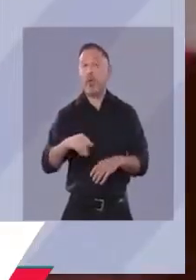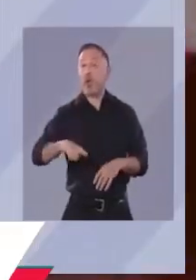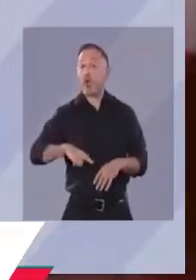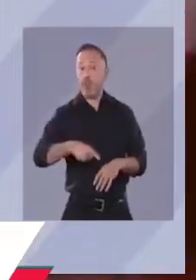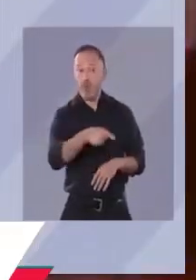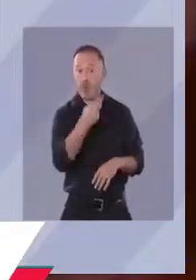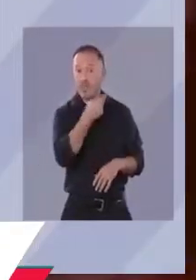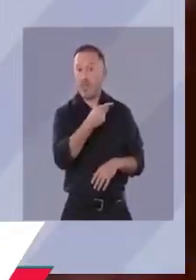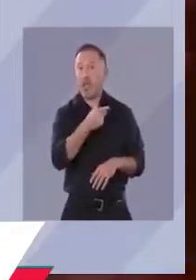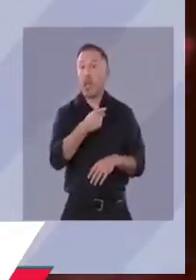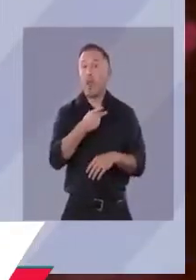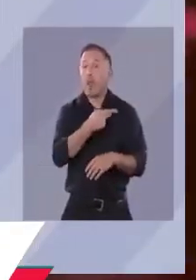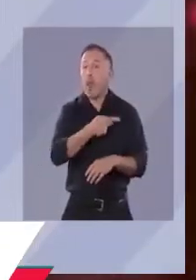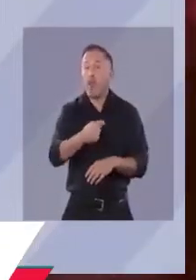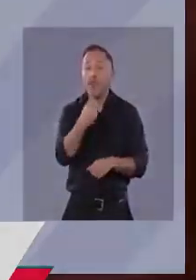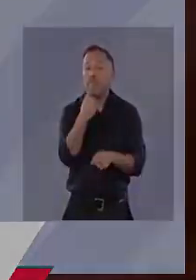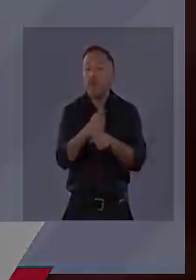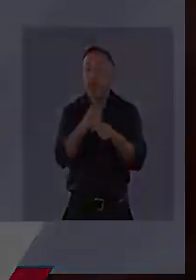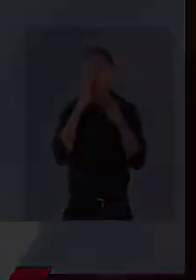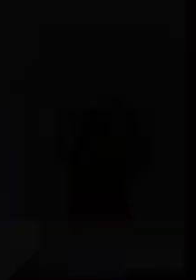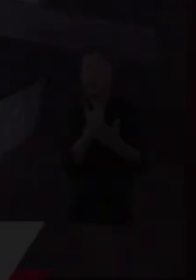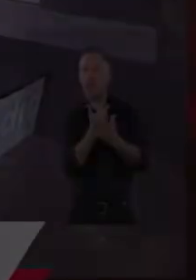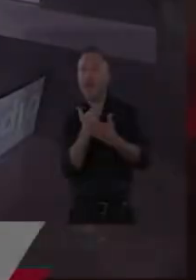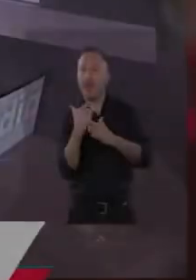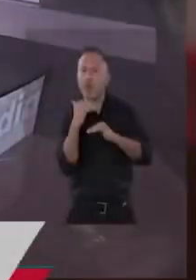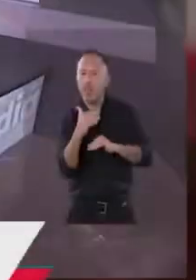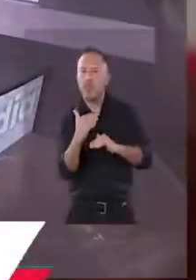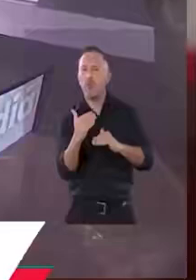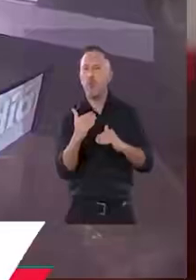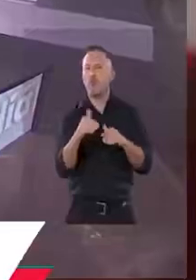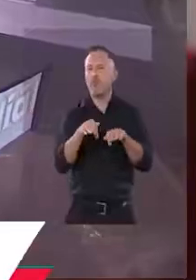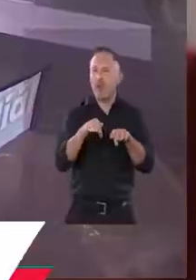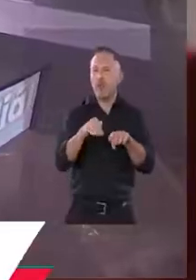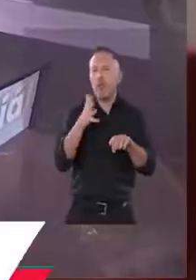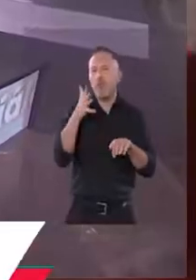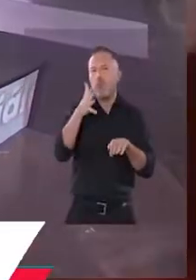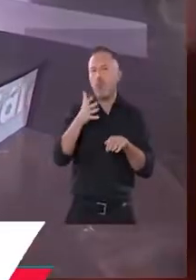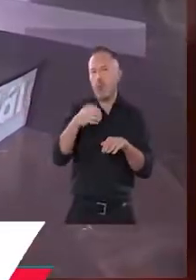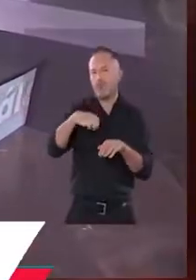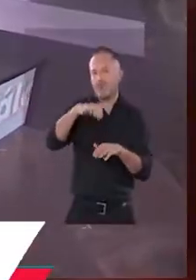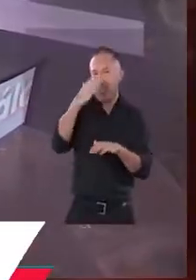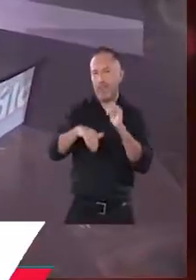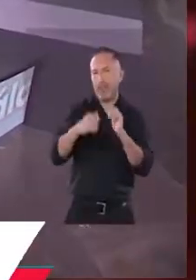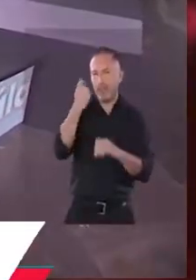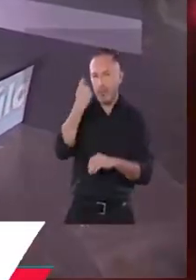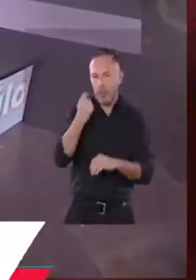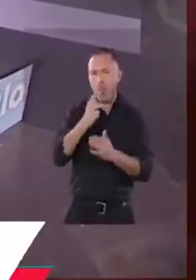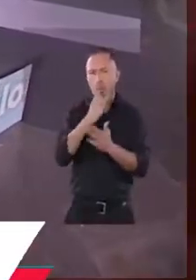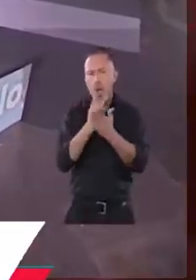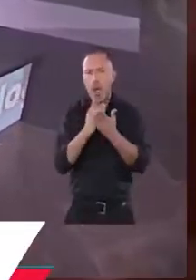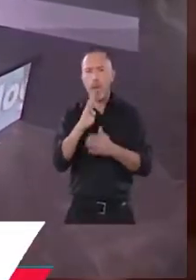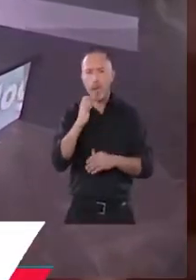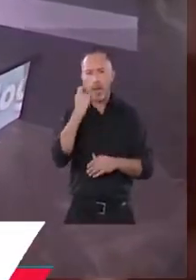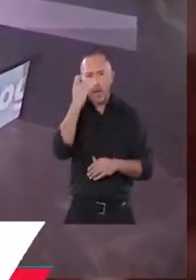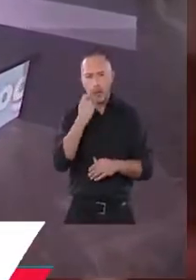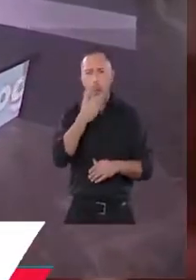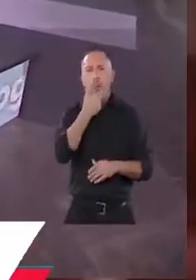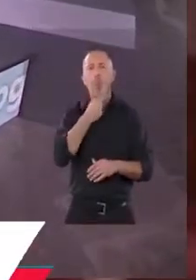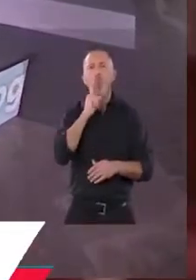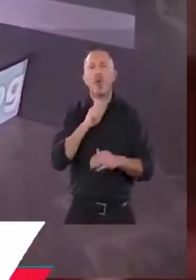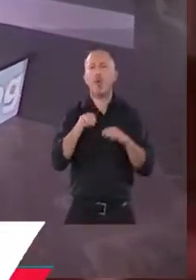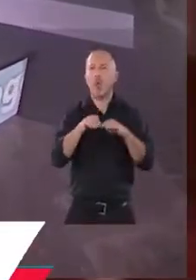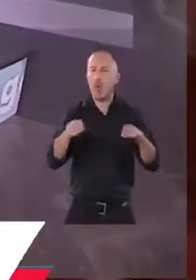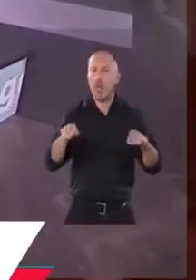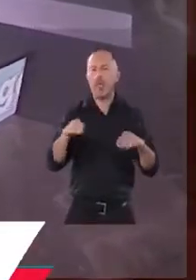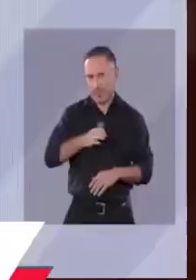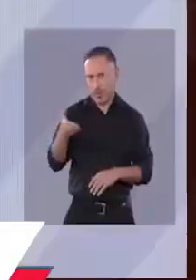en nuestro tema principal de esta mañana. Pues Xóchitl Gálvez ya prácticamente hundida